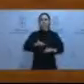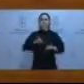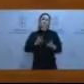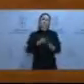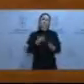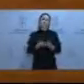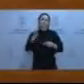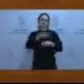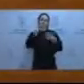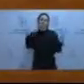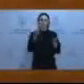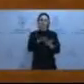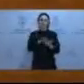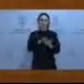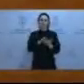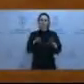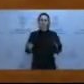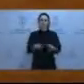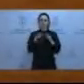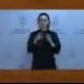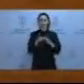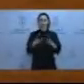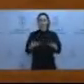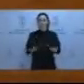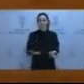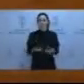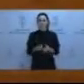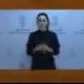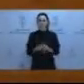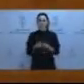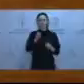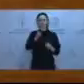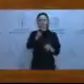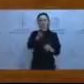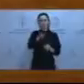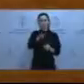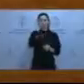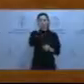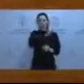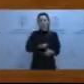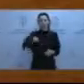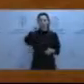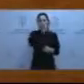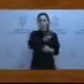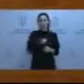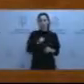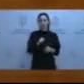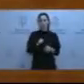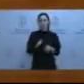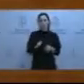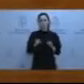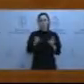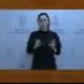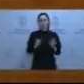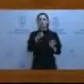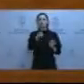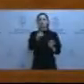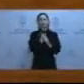servicios sociales. Pues casi 14 años más tarde, el catálogo no ha sido